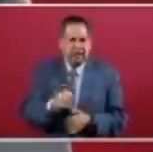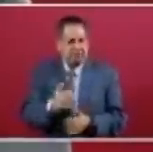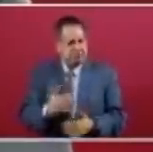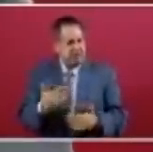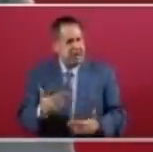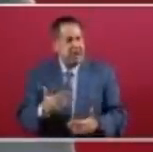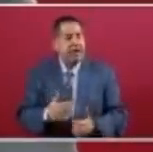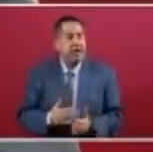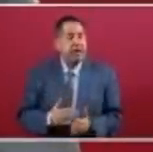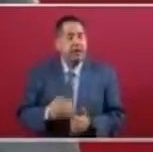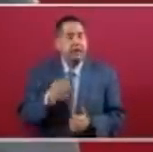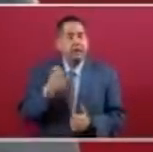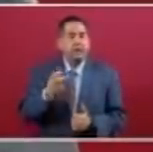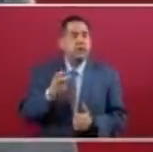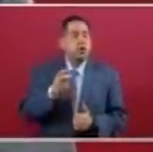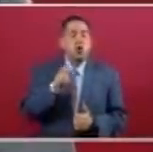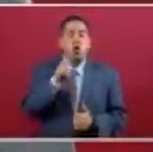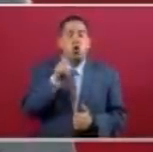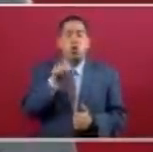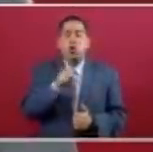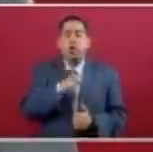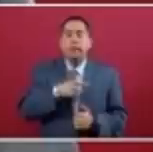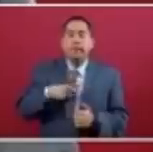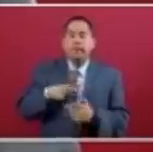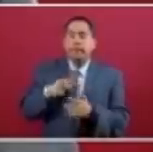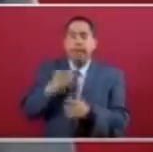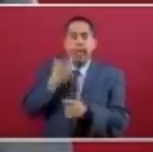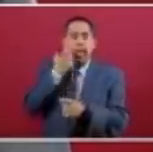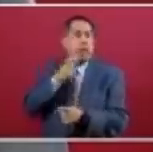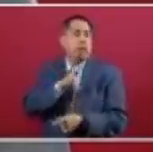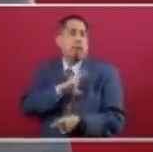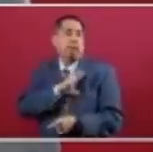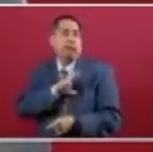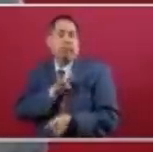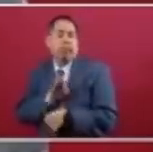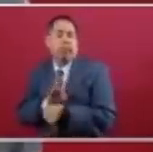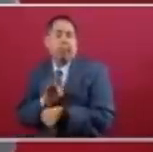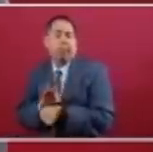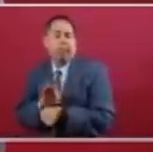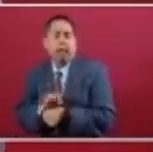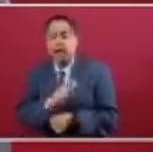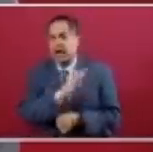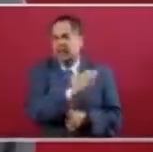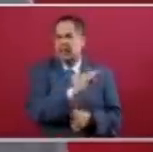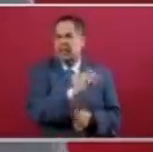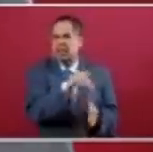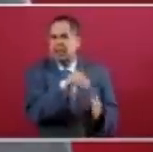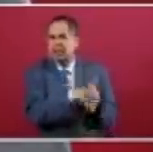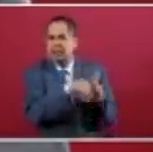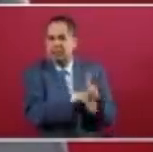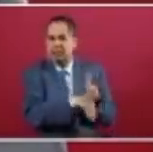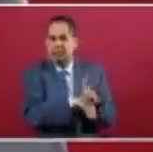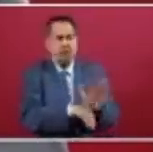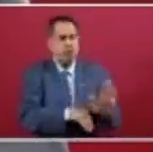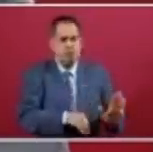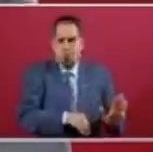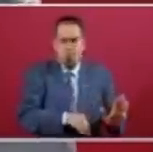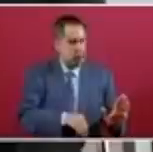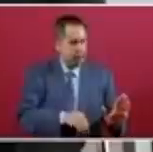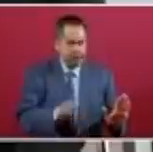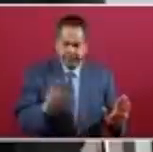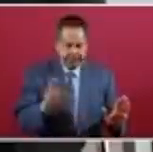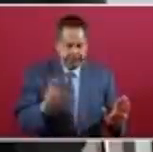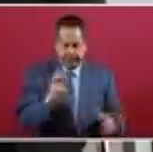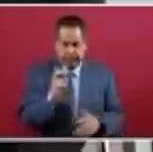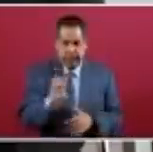que no se favorezca a particulares en detrimento de las empresas públicas, porque fue